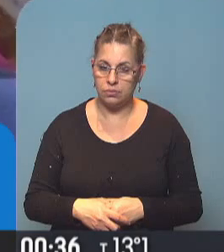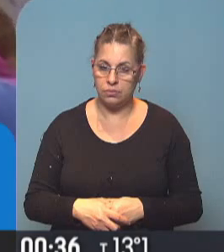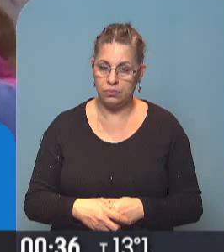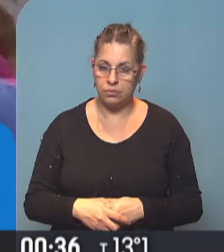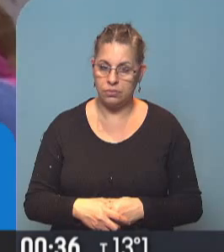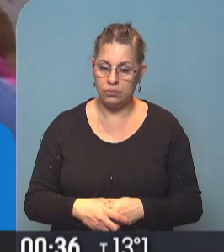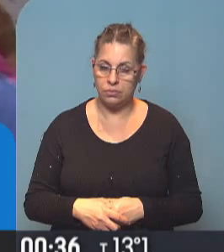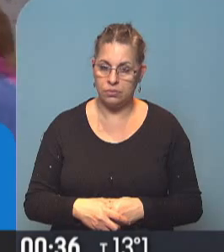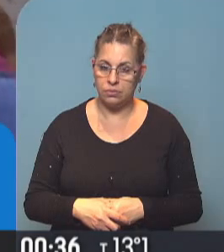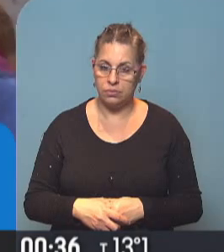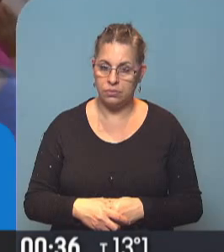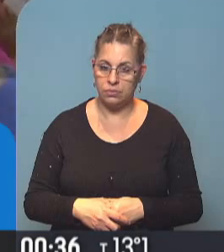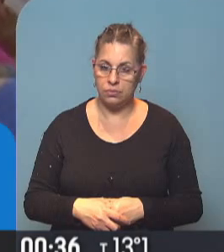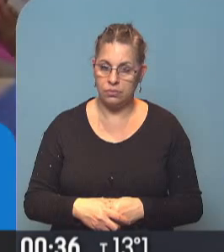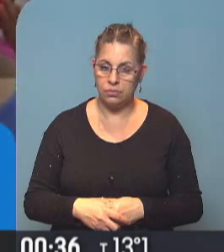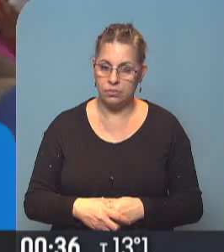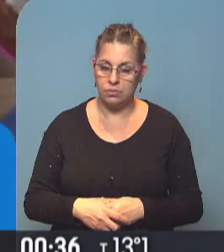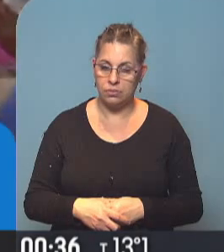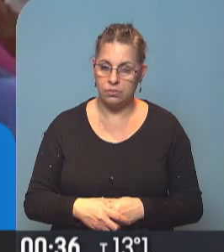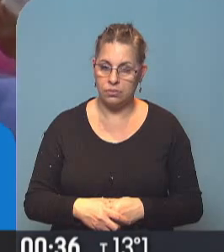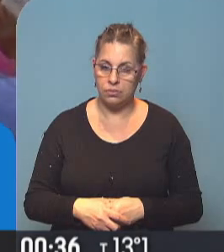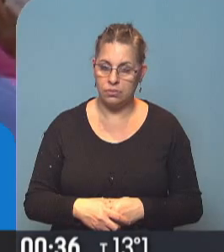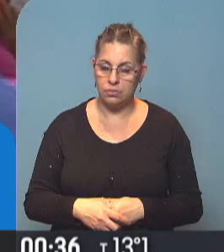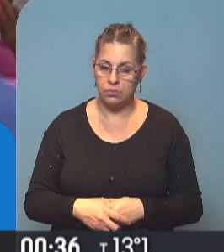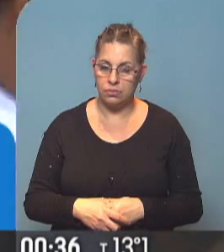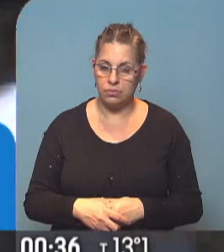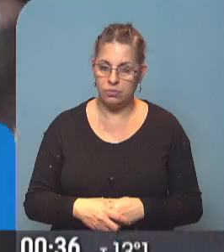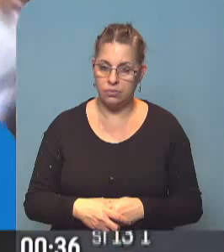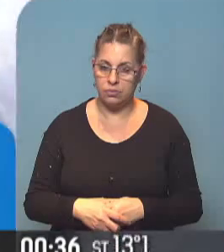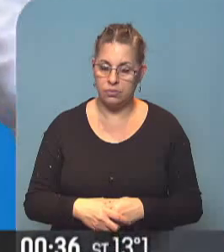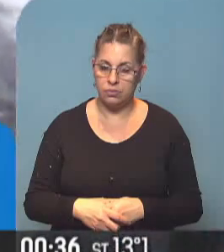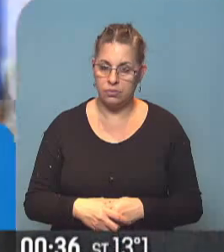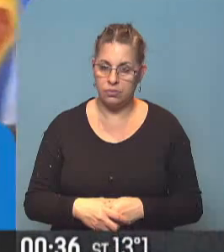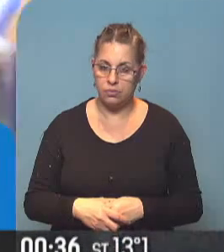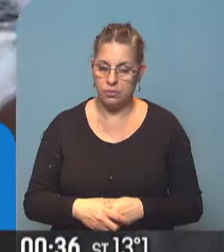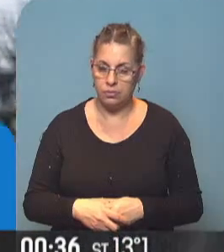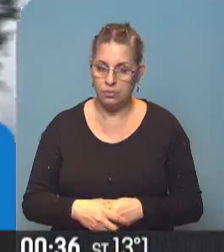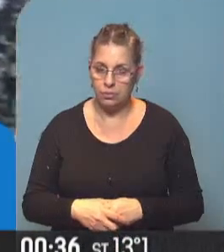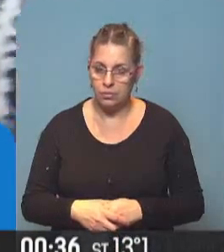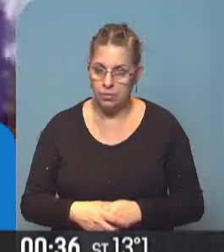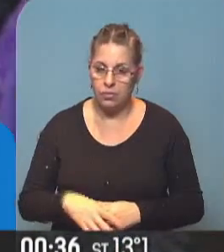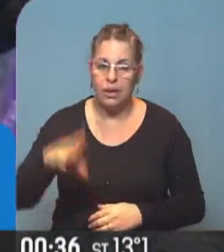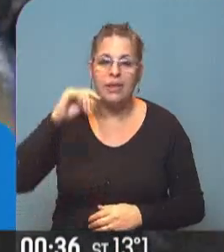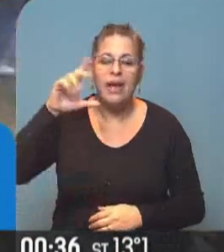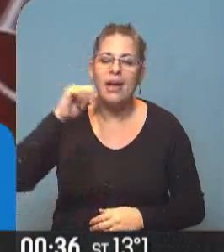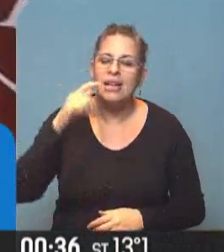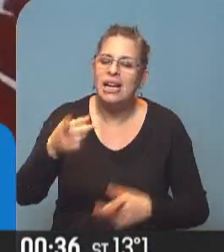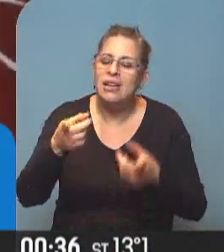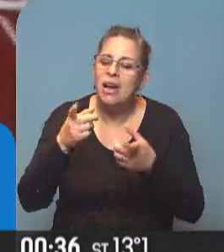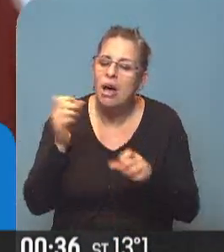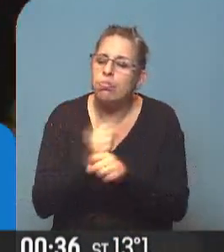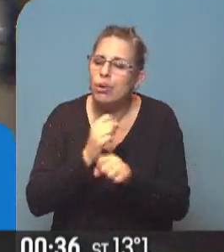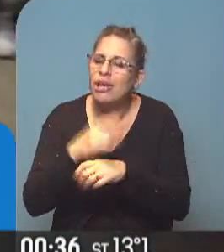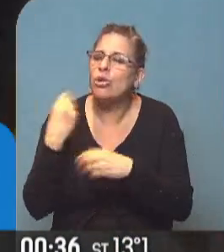we're not accepted here. And that they don't see us as human beings. Para beneficiarse del DACA, era necesario haber